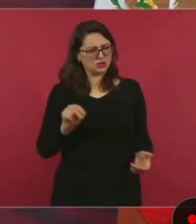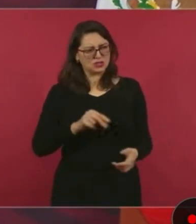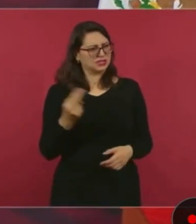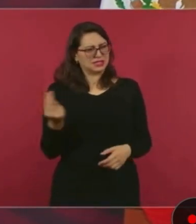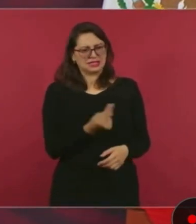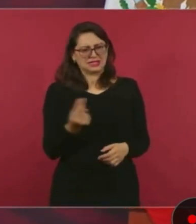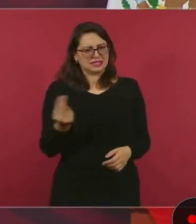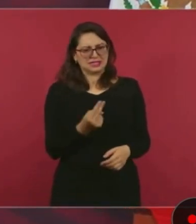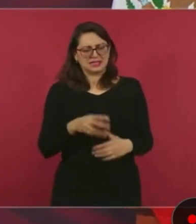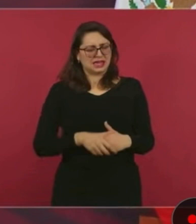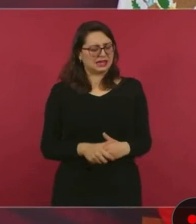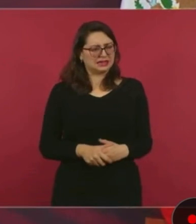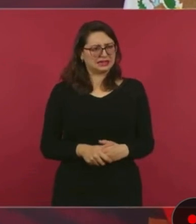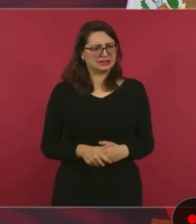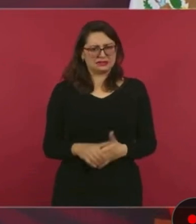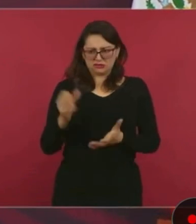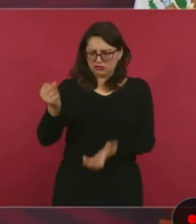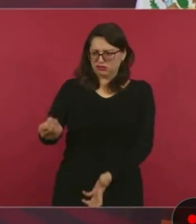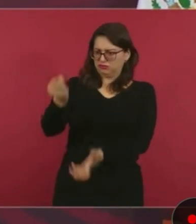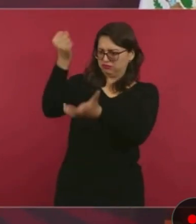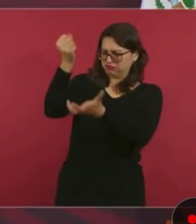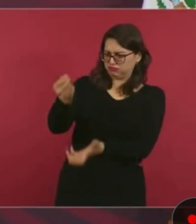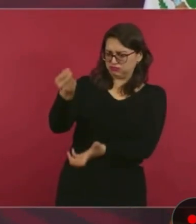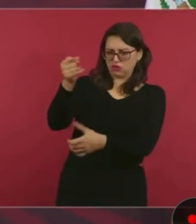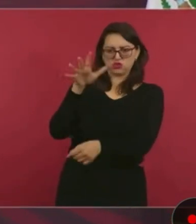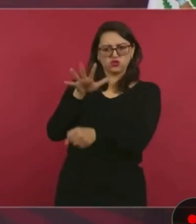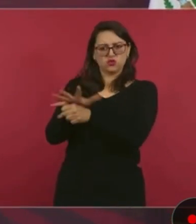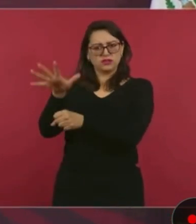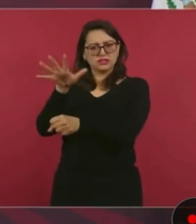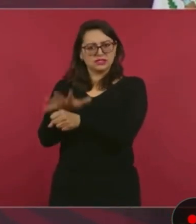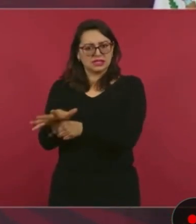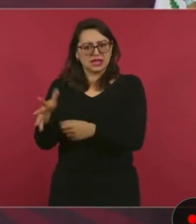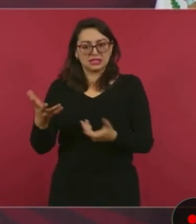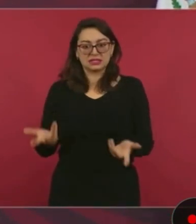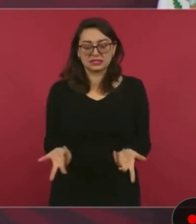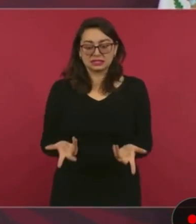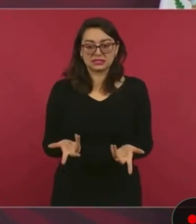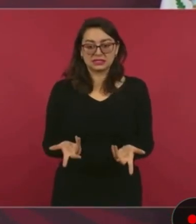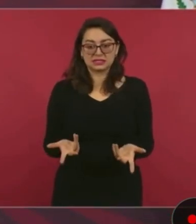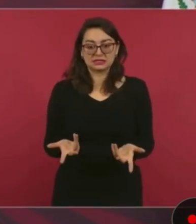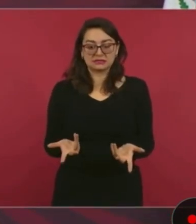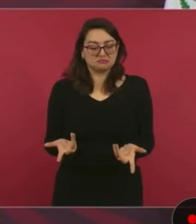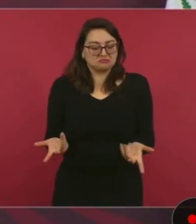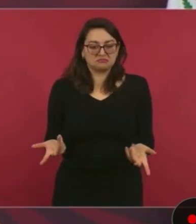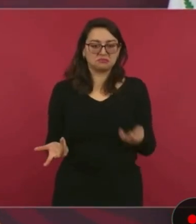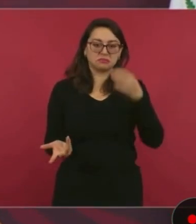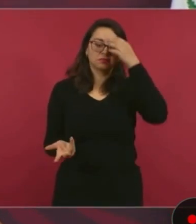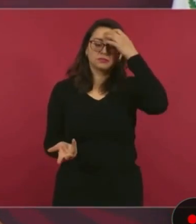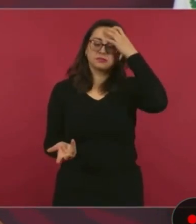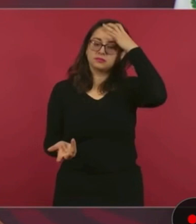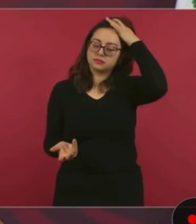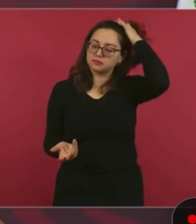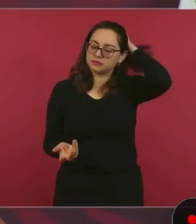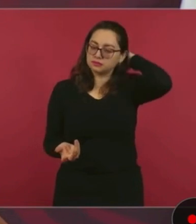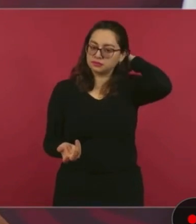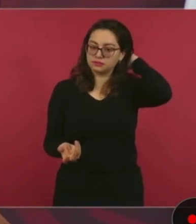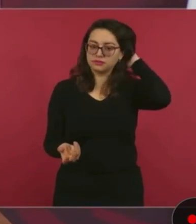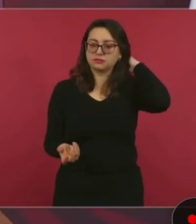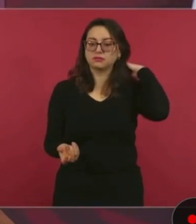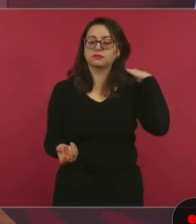tienen estos fideicomisos, aparte, pero no dejarían de cumplir